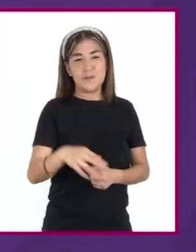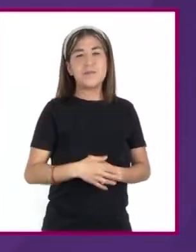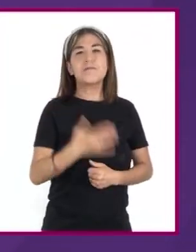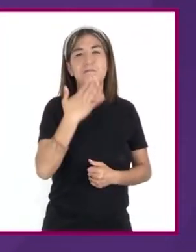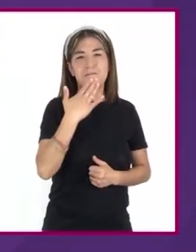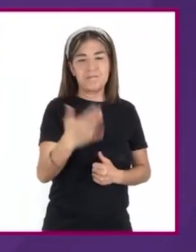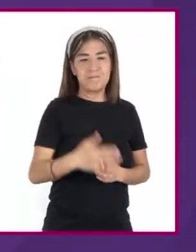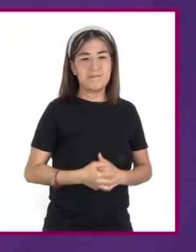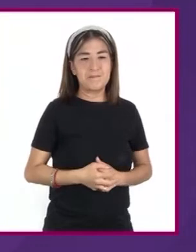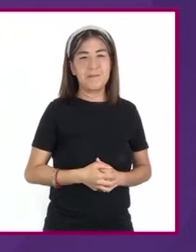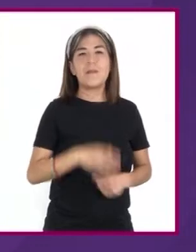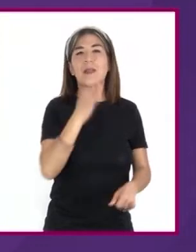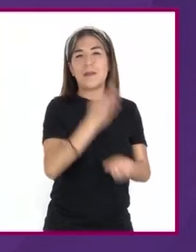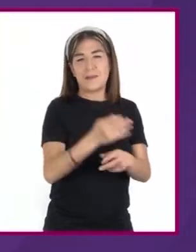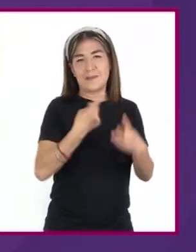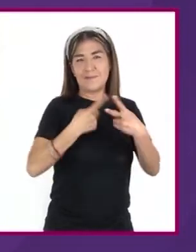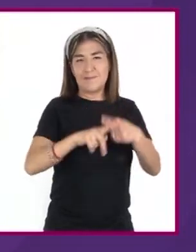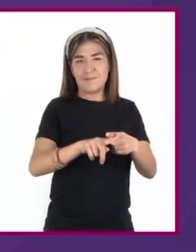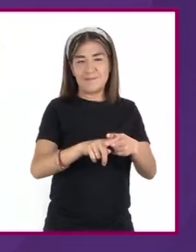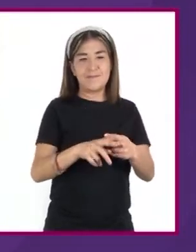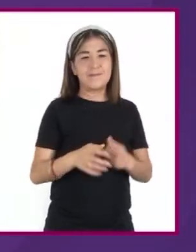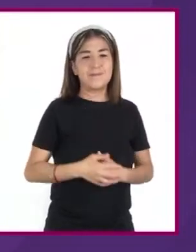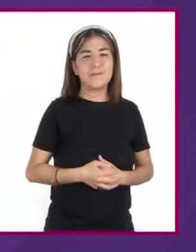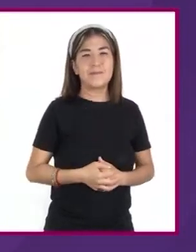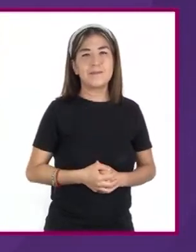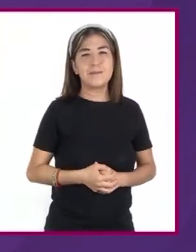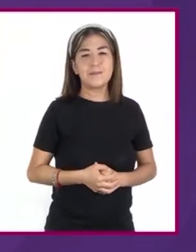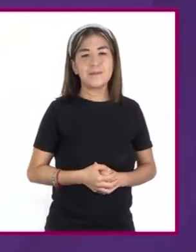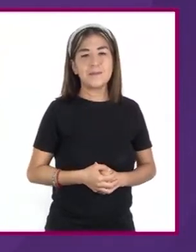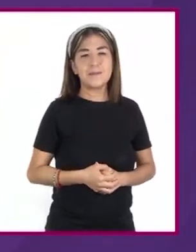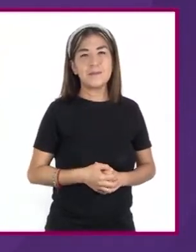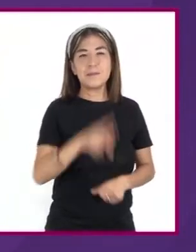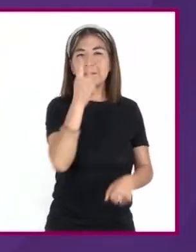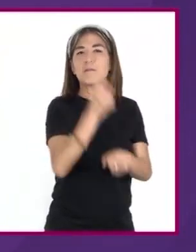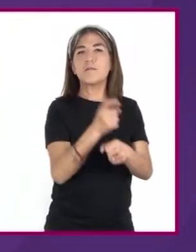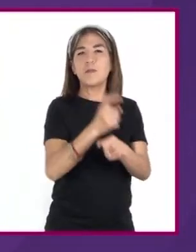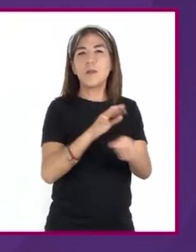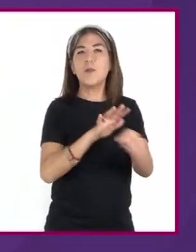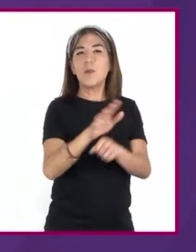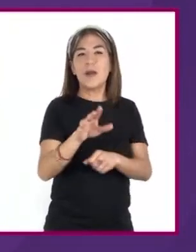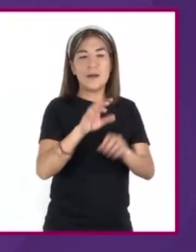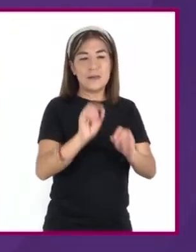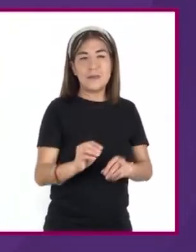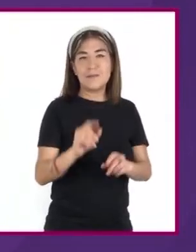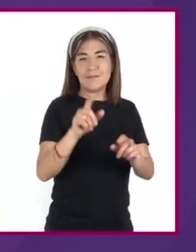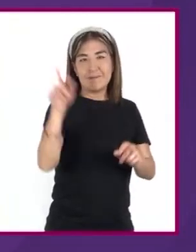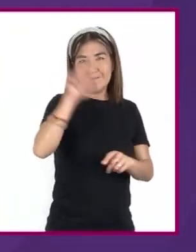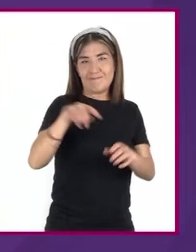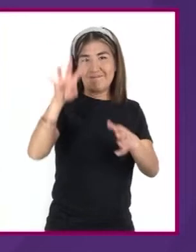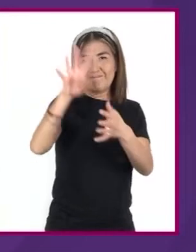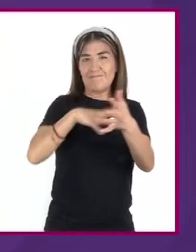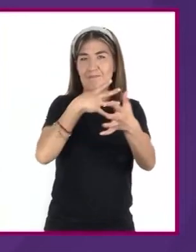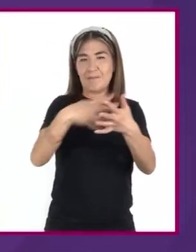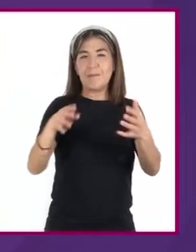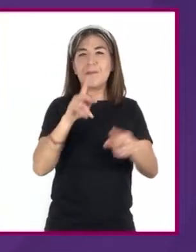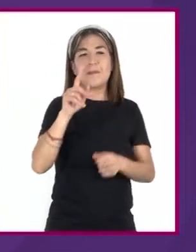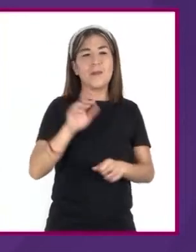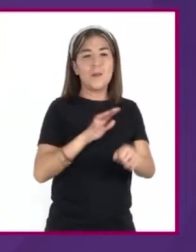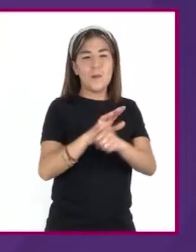bien, vamos a comenzar. El primer elemento de la tabla periódica,